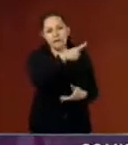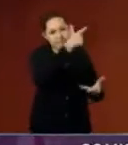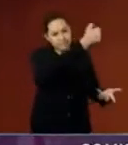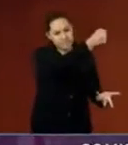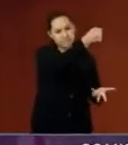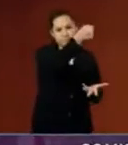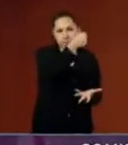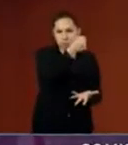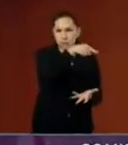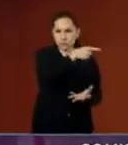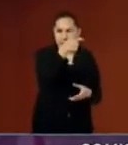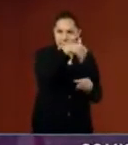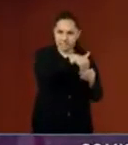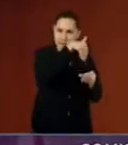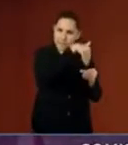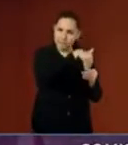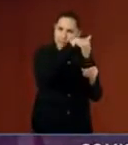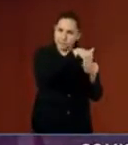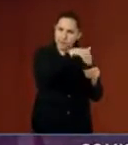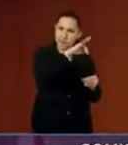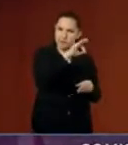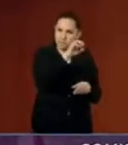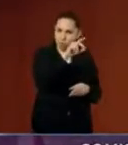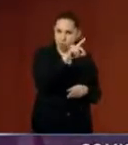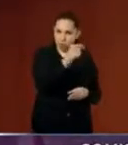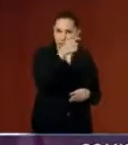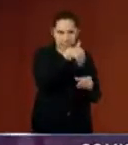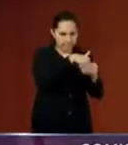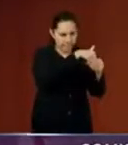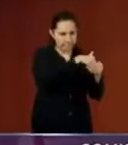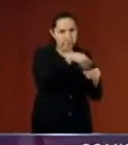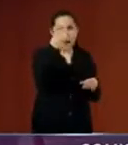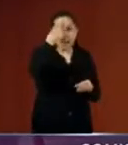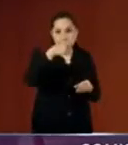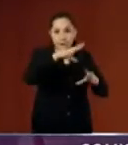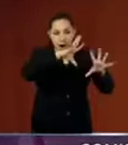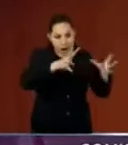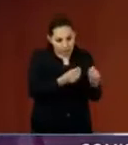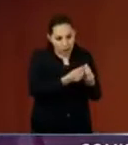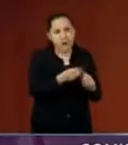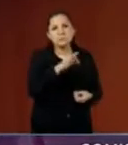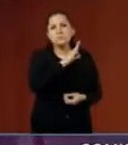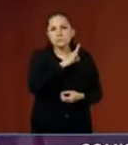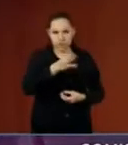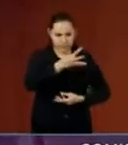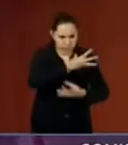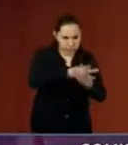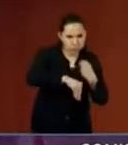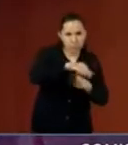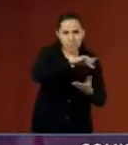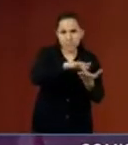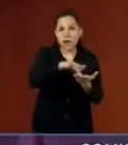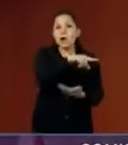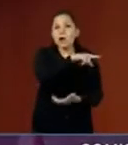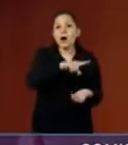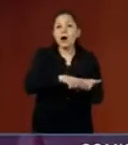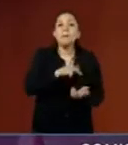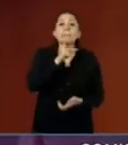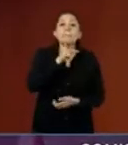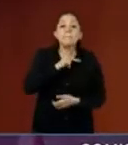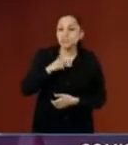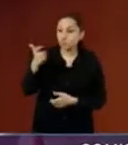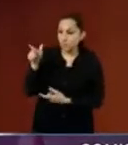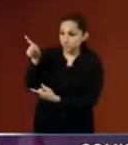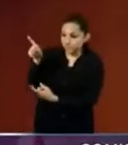cual se constituirá por los recursos provenientes de hasta un 2.2% de los ingresos petroleros y